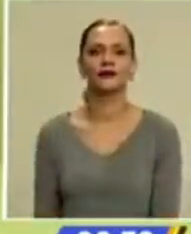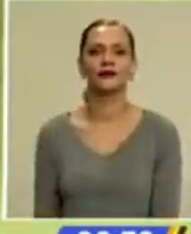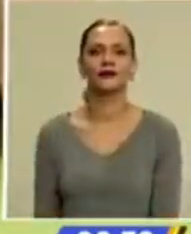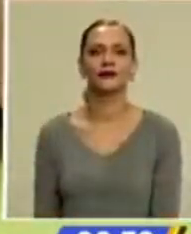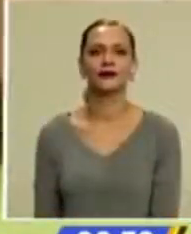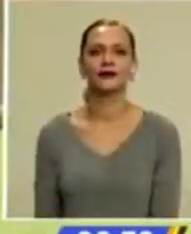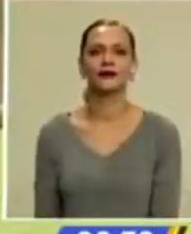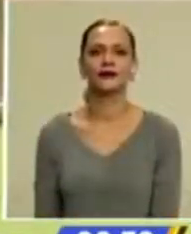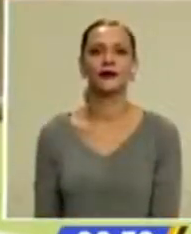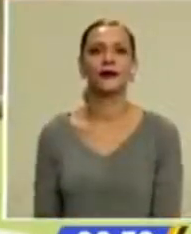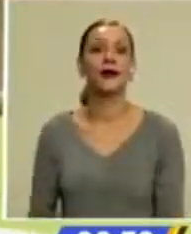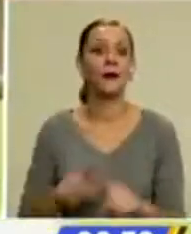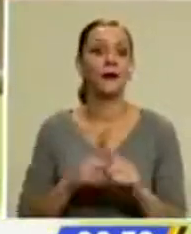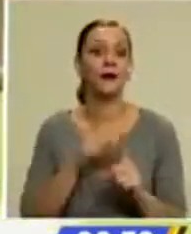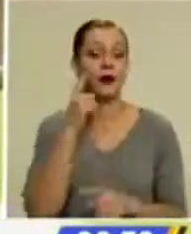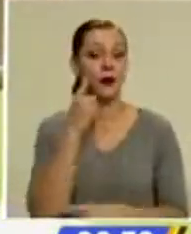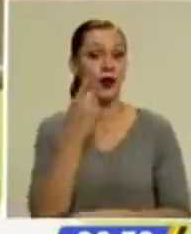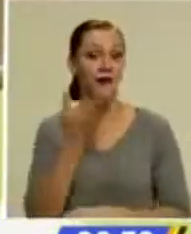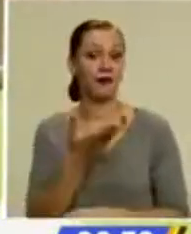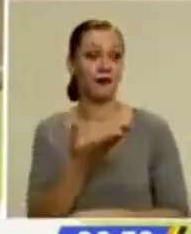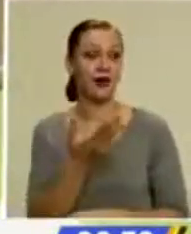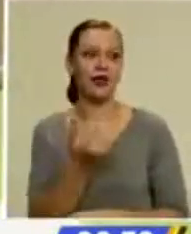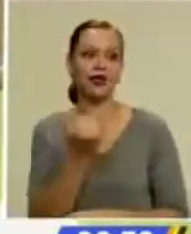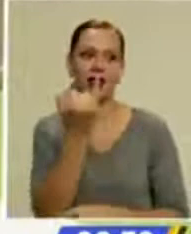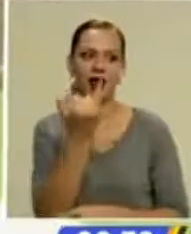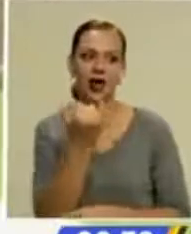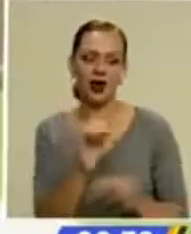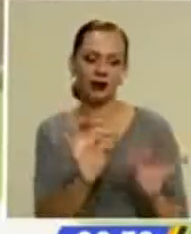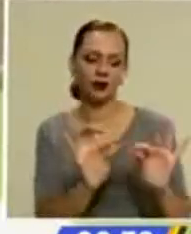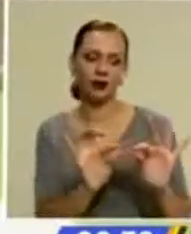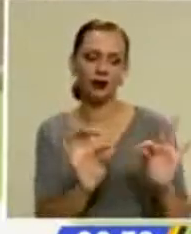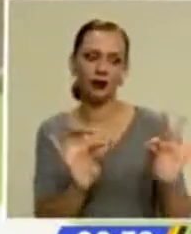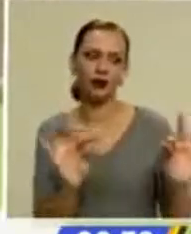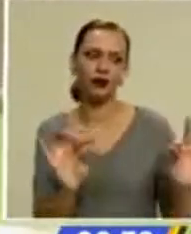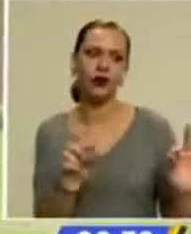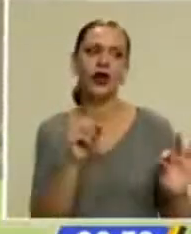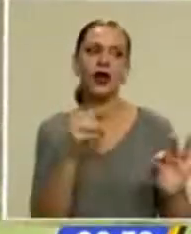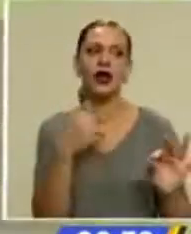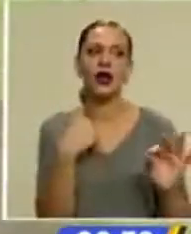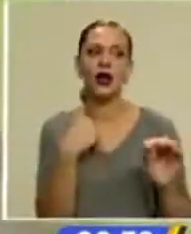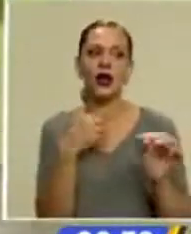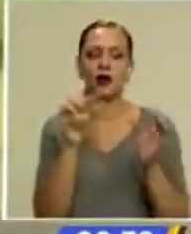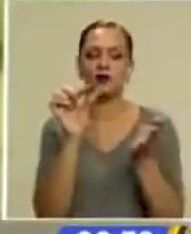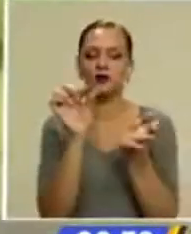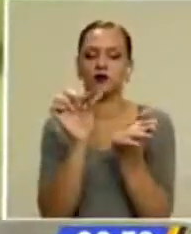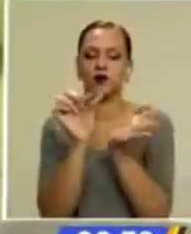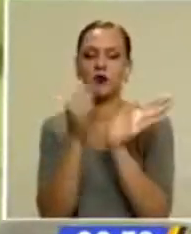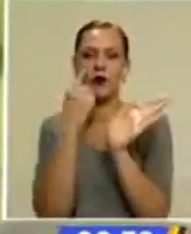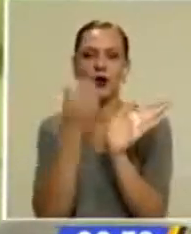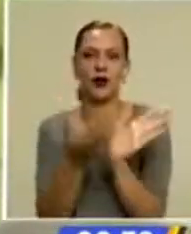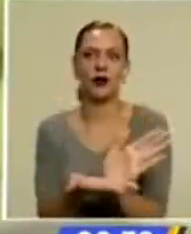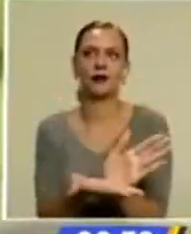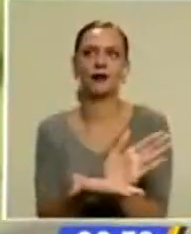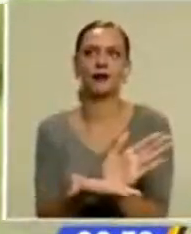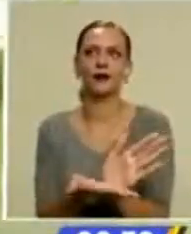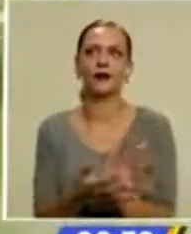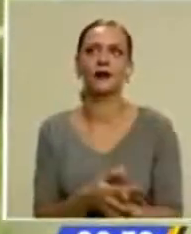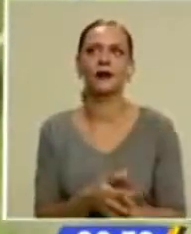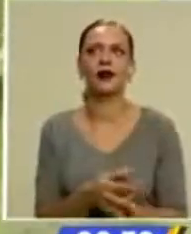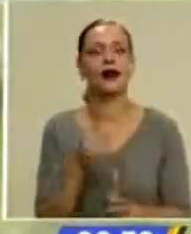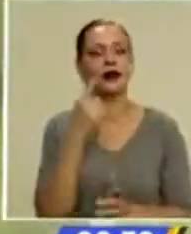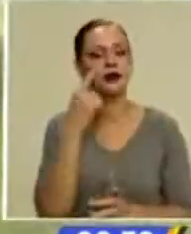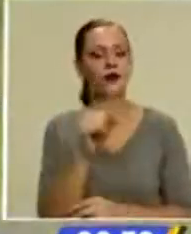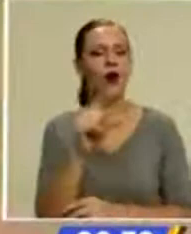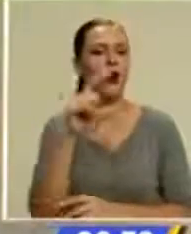Pero miren, esta quedó delgada. Ajá. ¿Ve? Esta tiene un grosor, vamos a ver, niños y niñas en casa, tiene